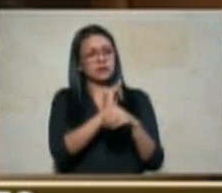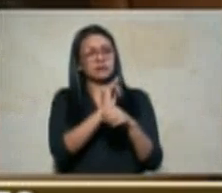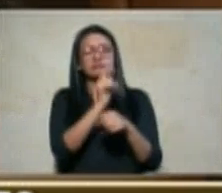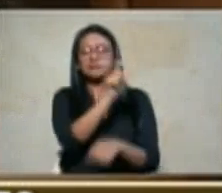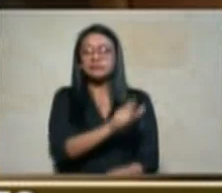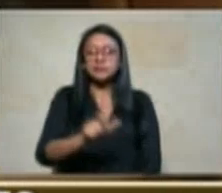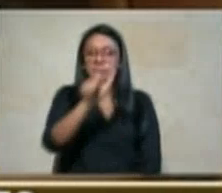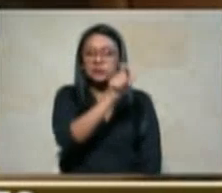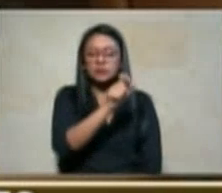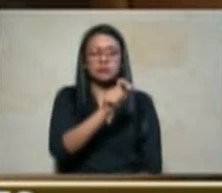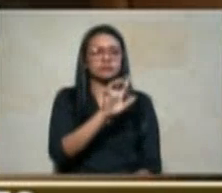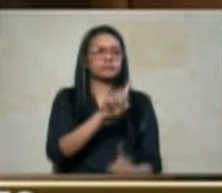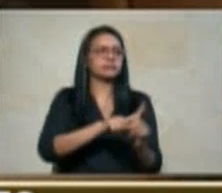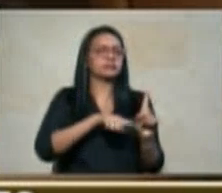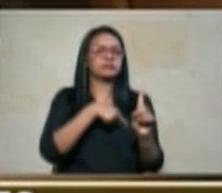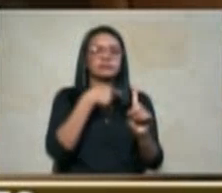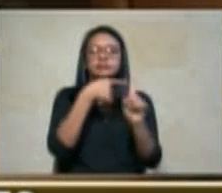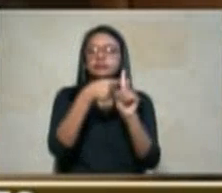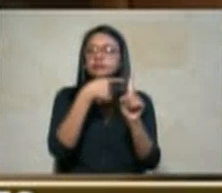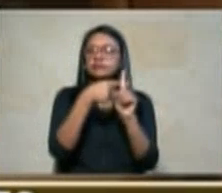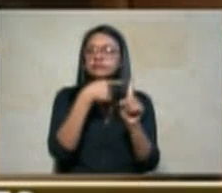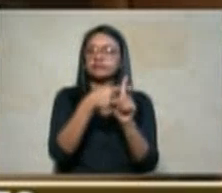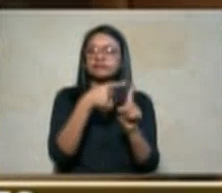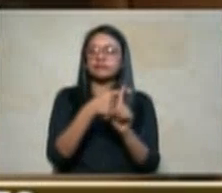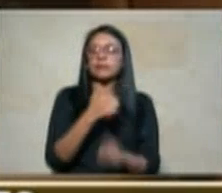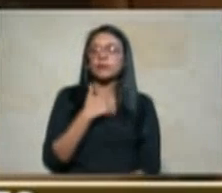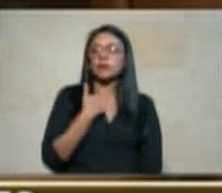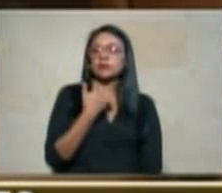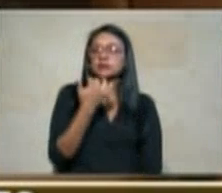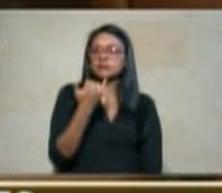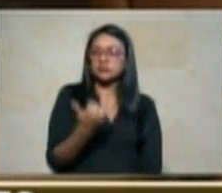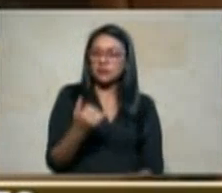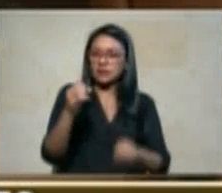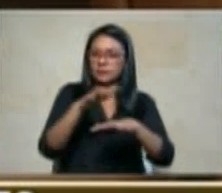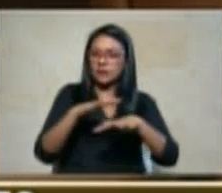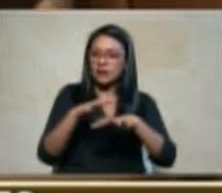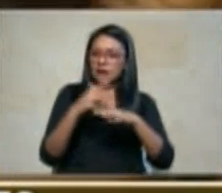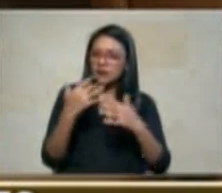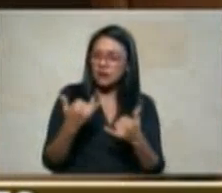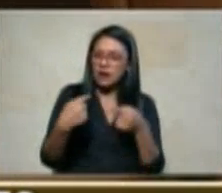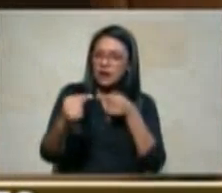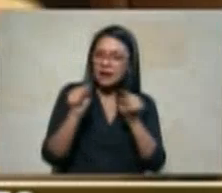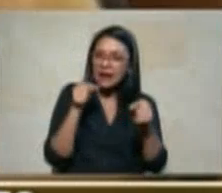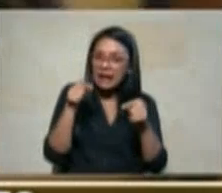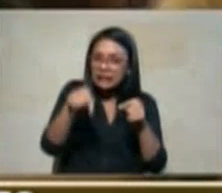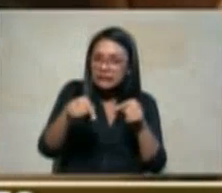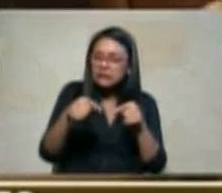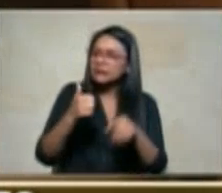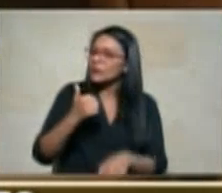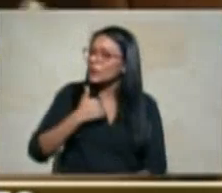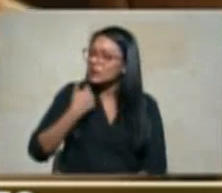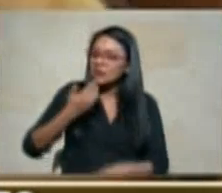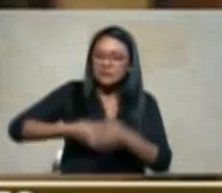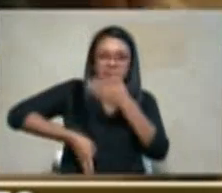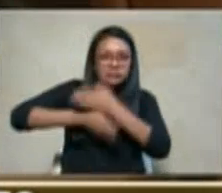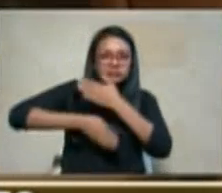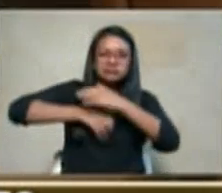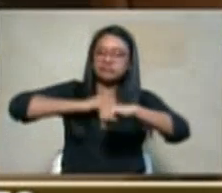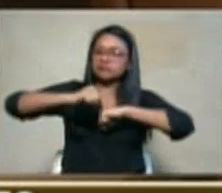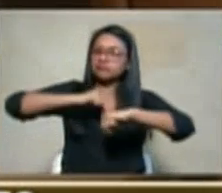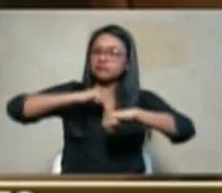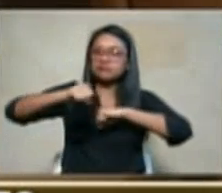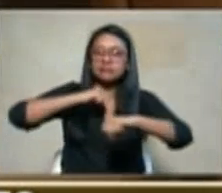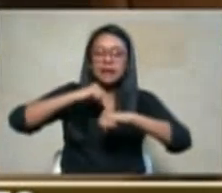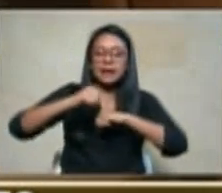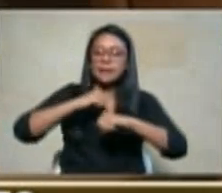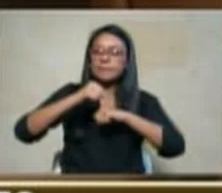ciudadanía son muy positivos, por eso aprovechamos este espacio para pedirle que se sigan haciendo, que se continúen haciendo y que se hagan